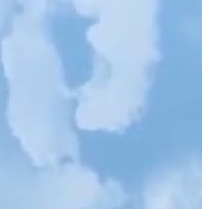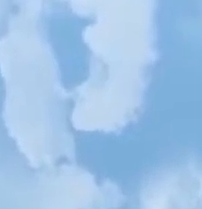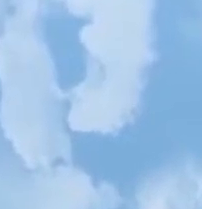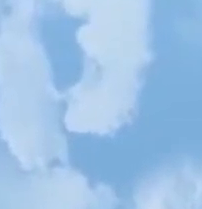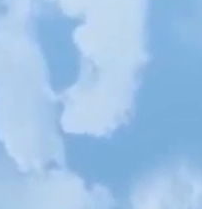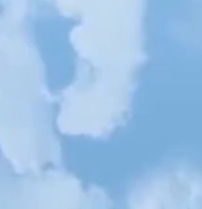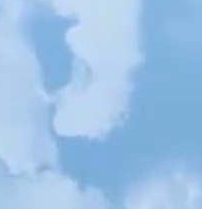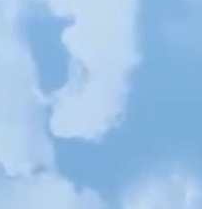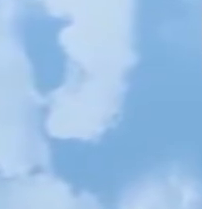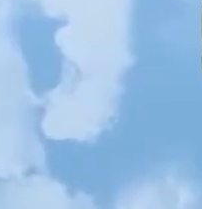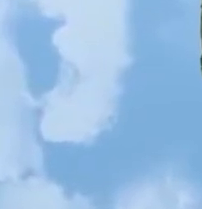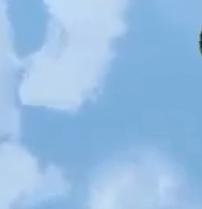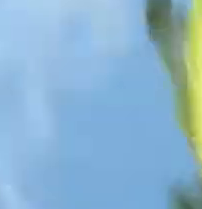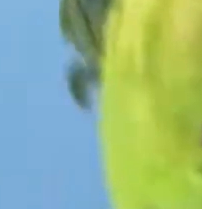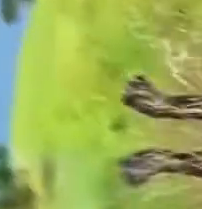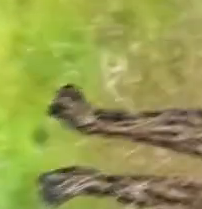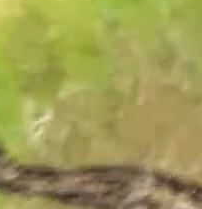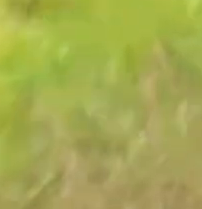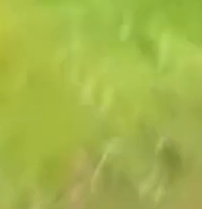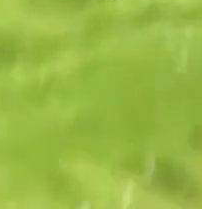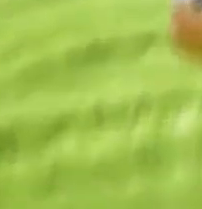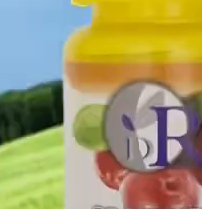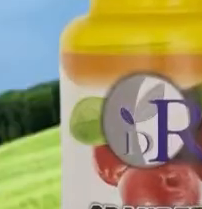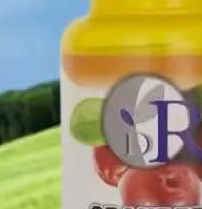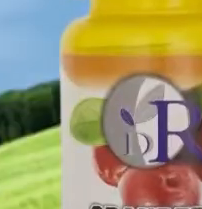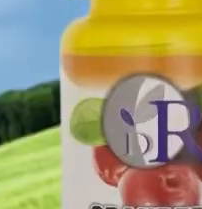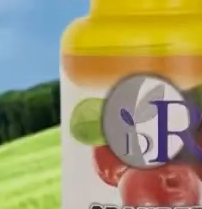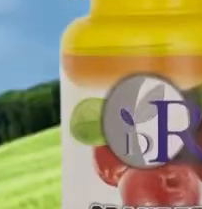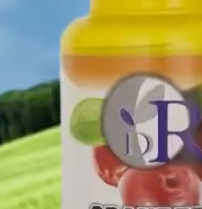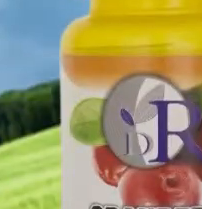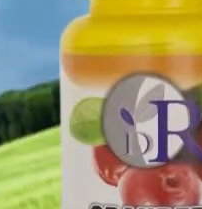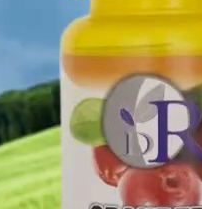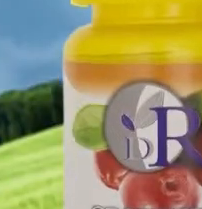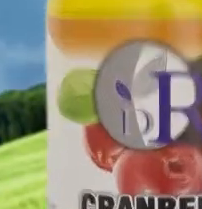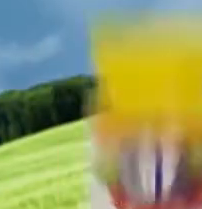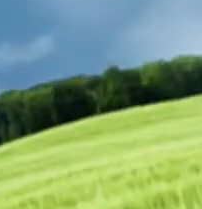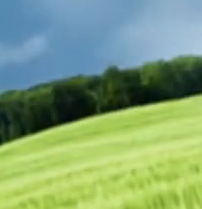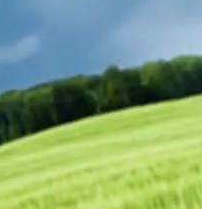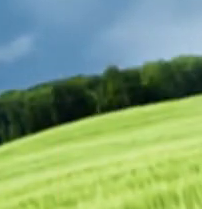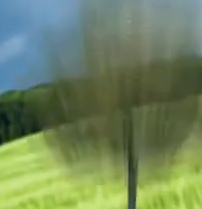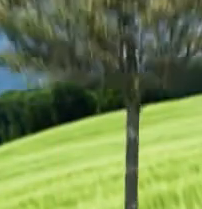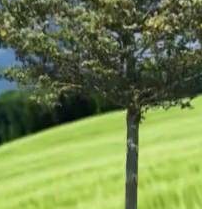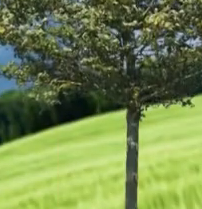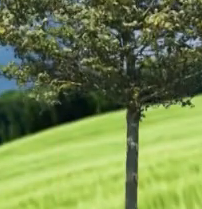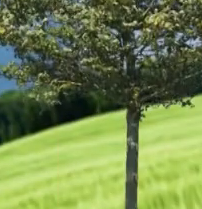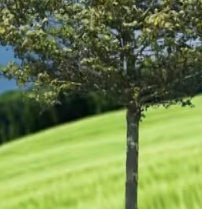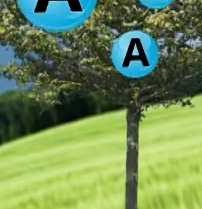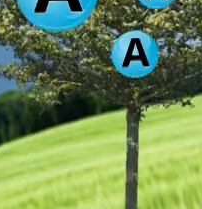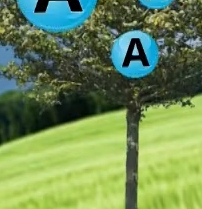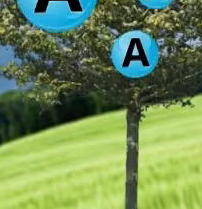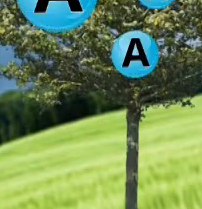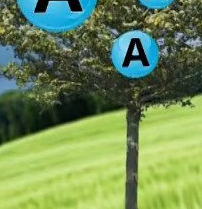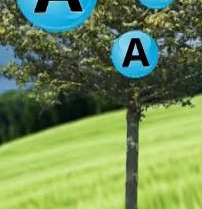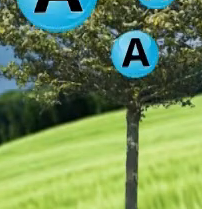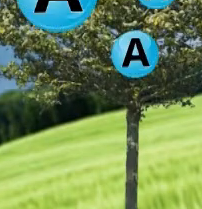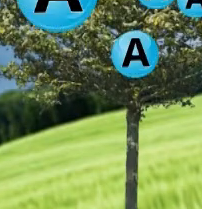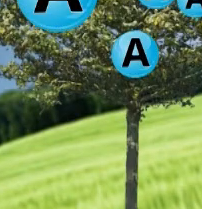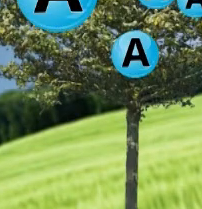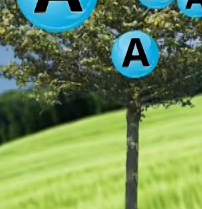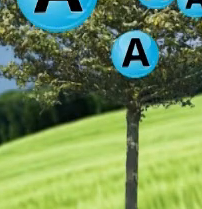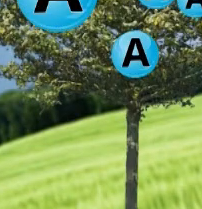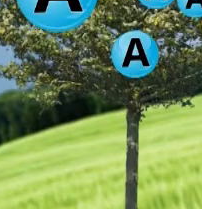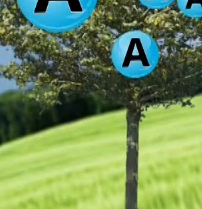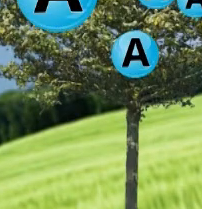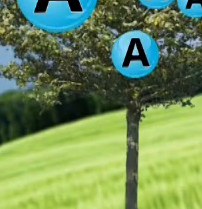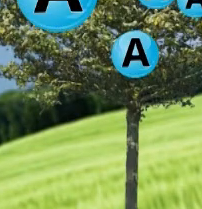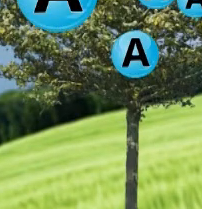Incrementa la vitalidad de tu cuerpo con la familia de los arándanos o berries. Bilberry, con gran cantidad de vitamina A,